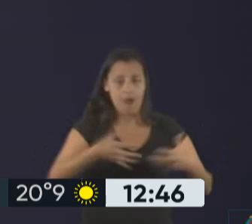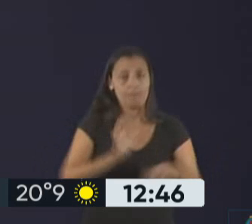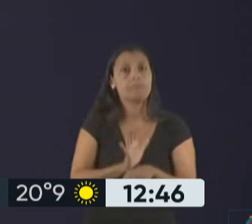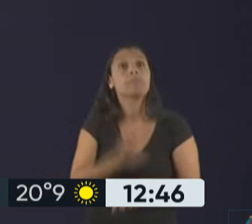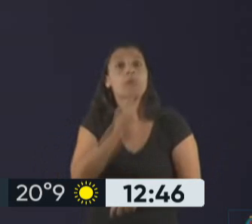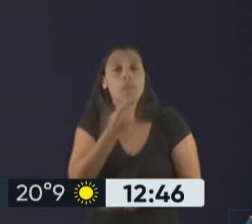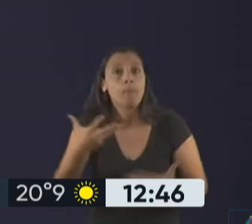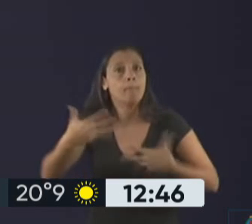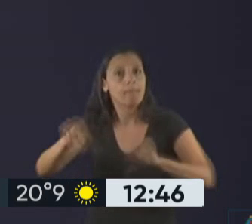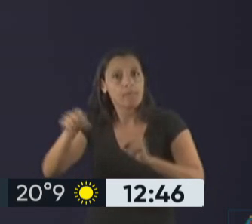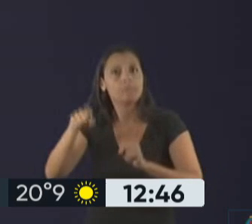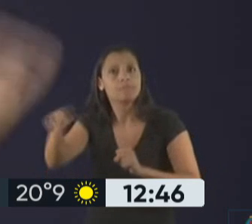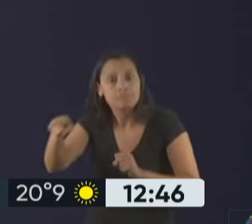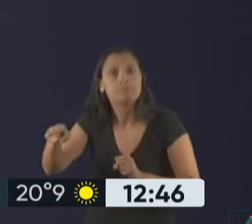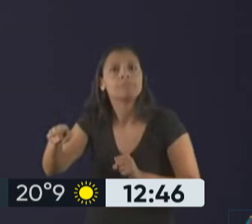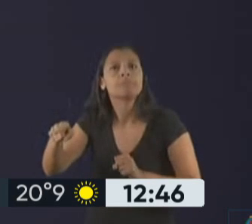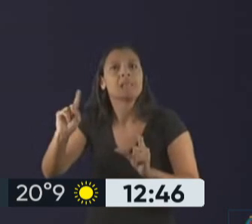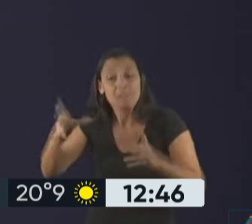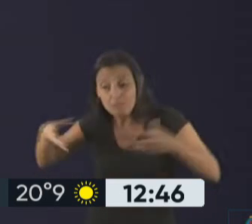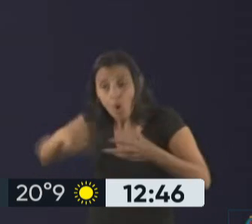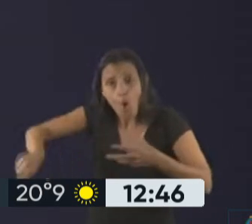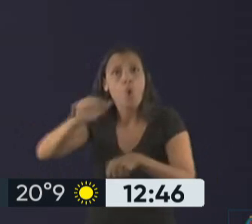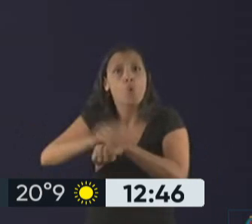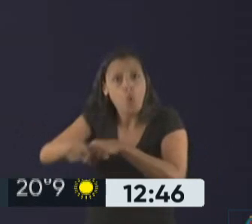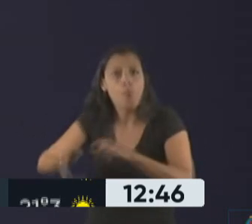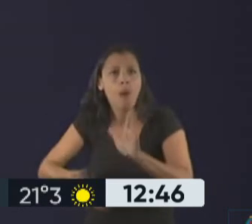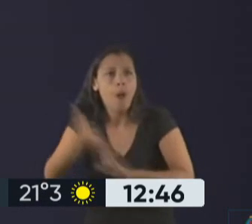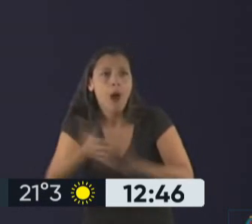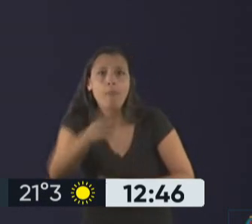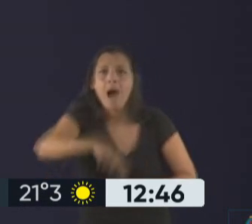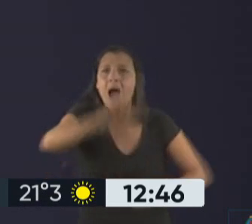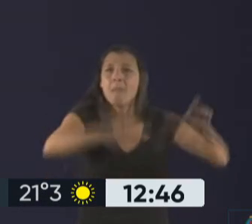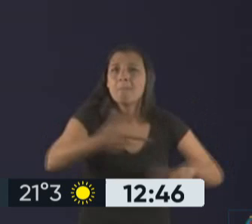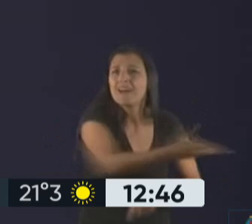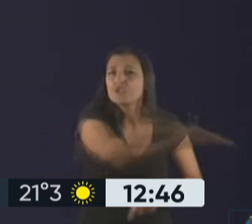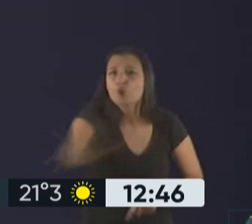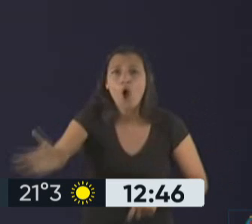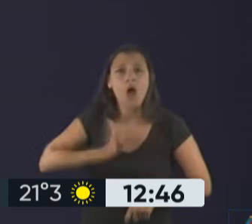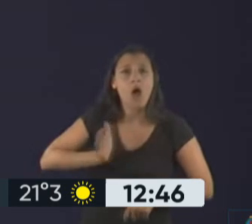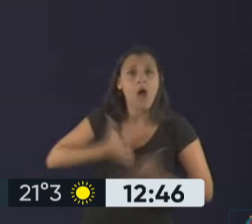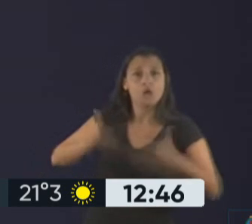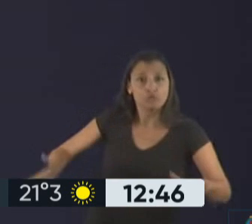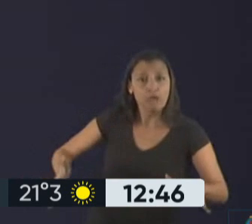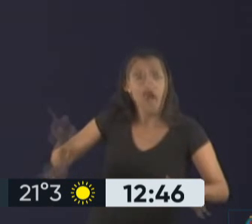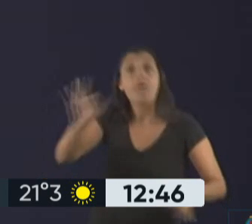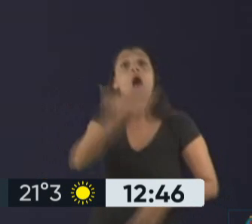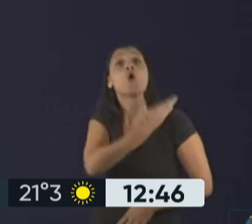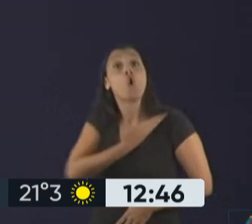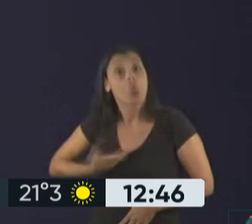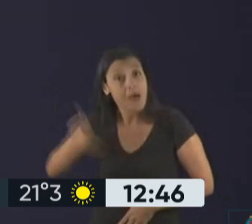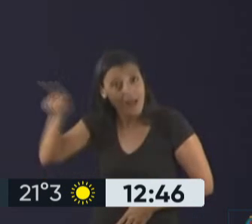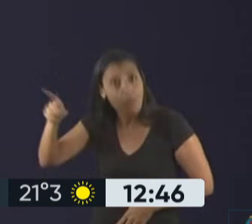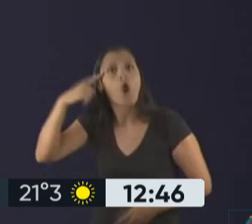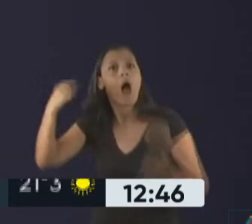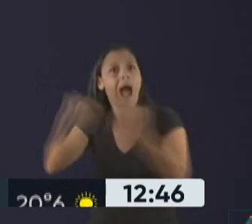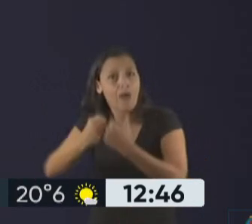finalidad esos delitos aterrorizar a la población y el gobernador de la provincia está de acuerdo con esa calificación, a